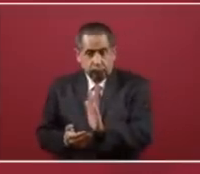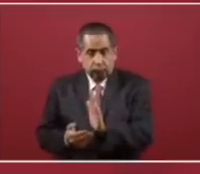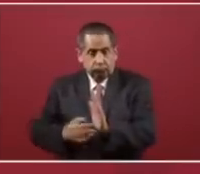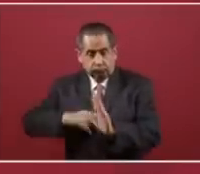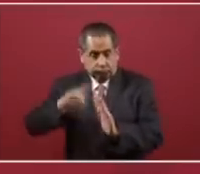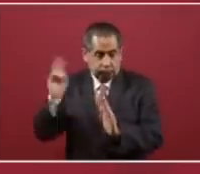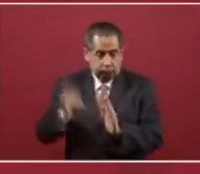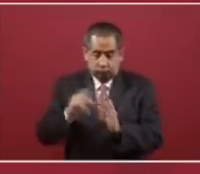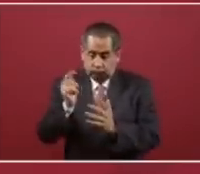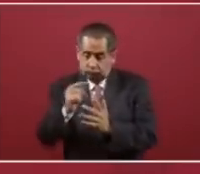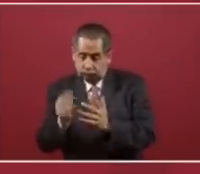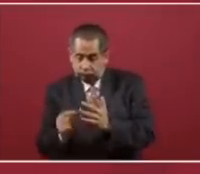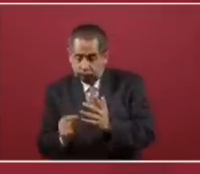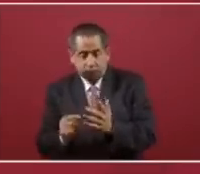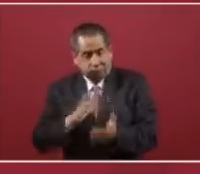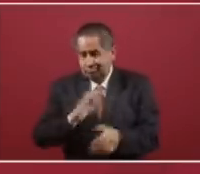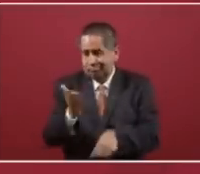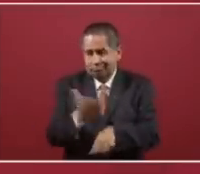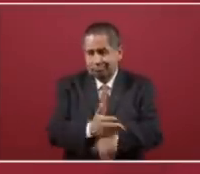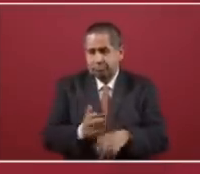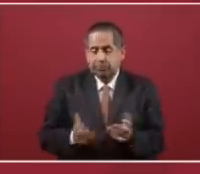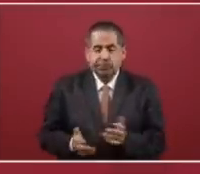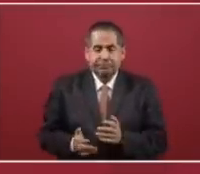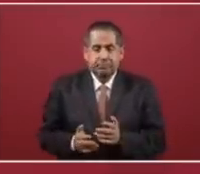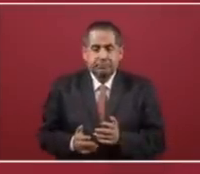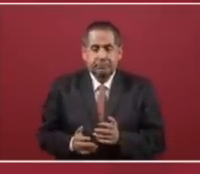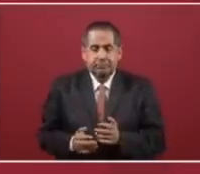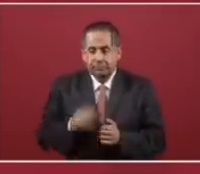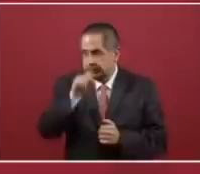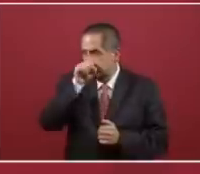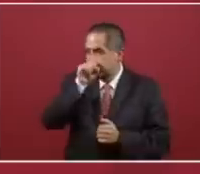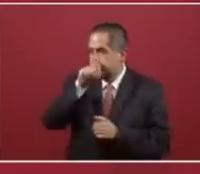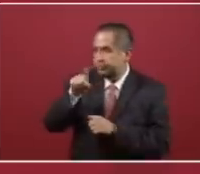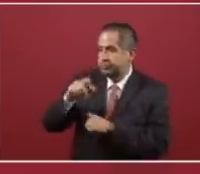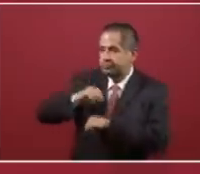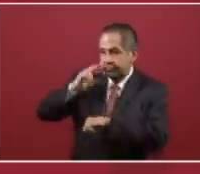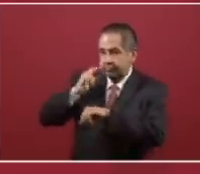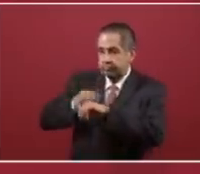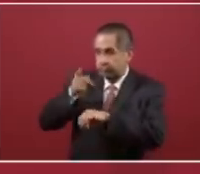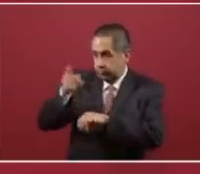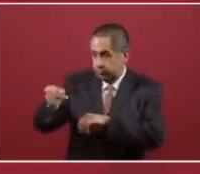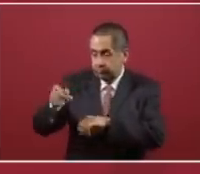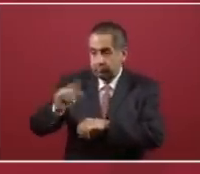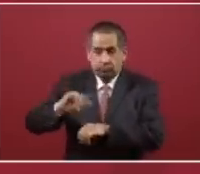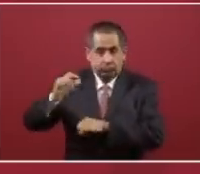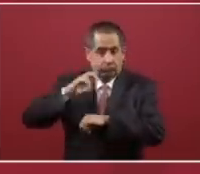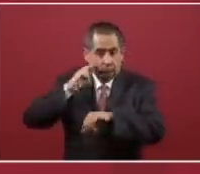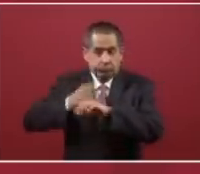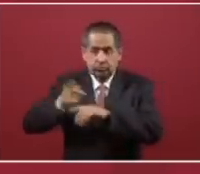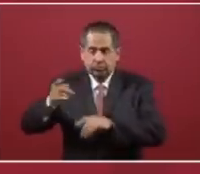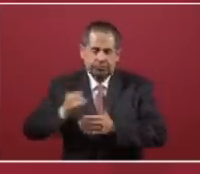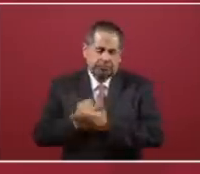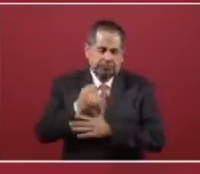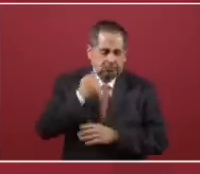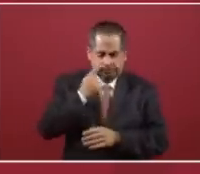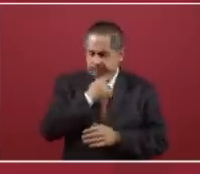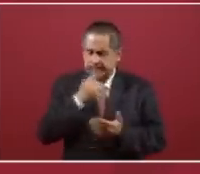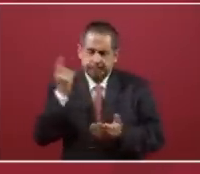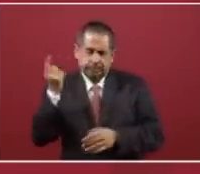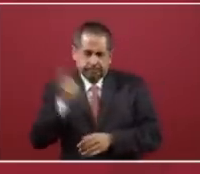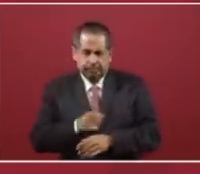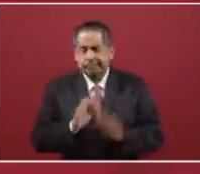ciertos los hechos que eso es la autoridad competente la que lo va a decidir nada